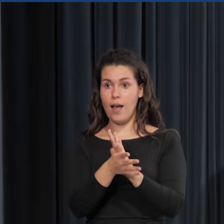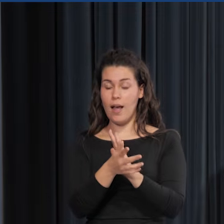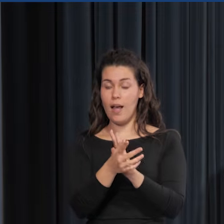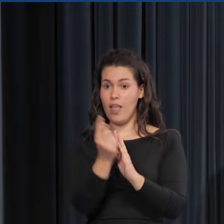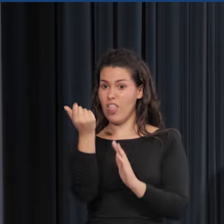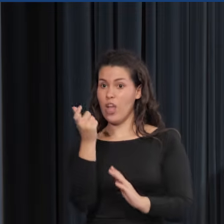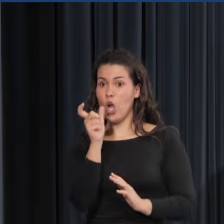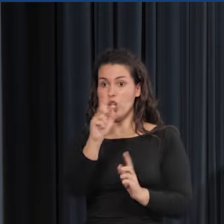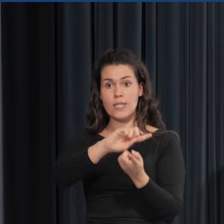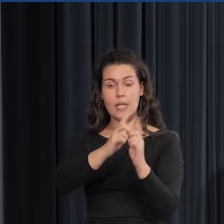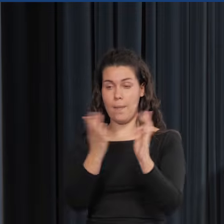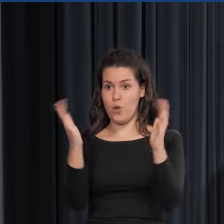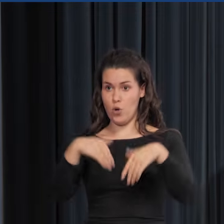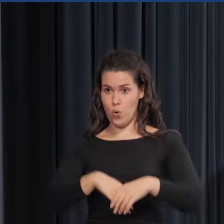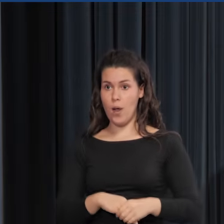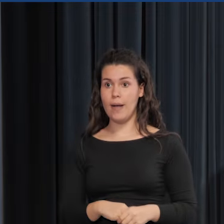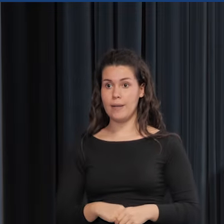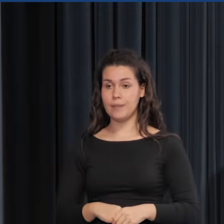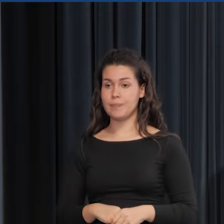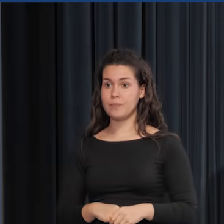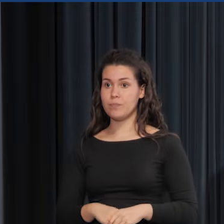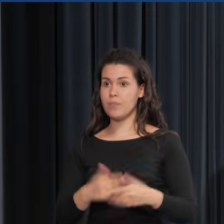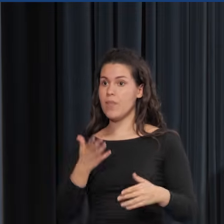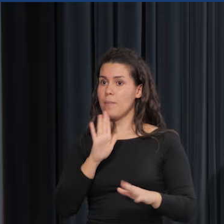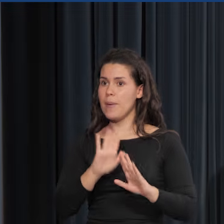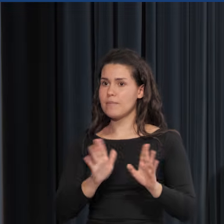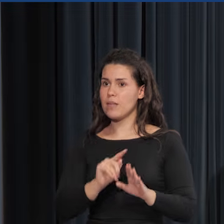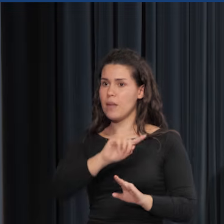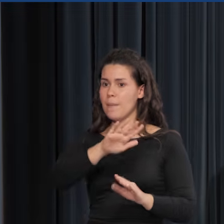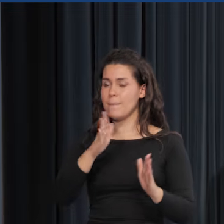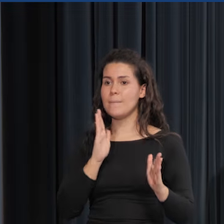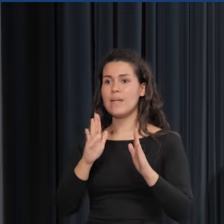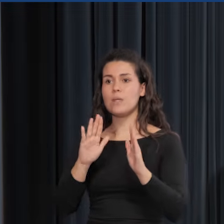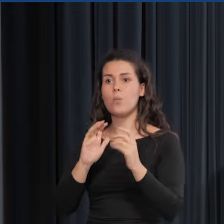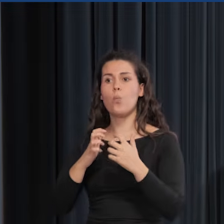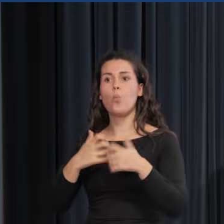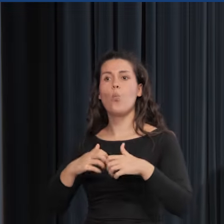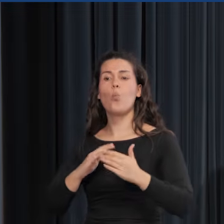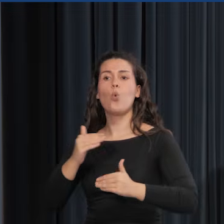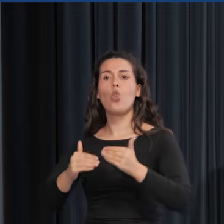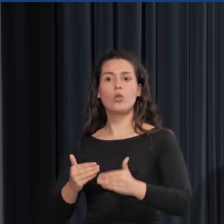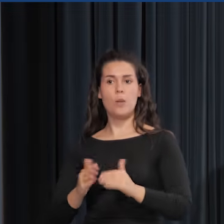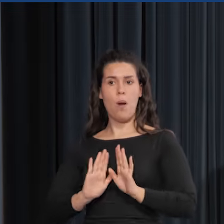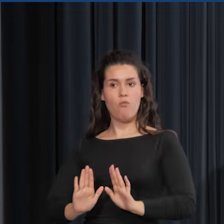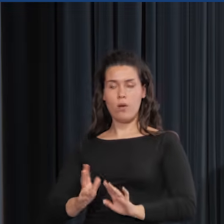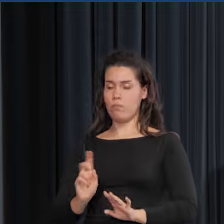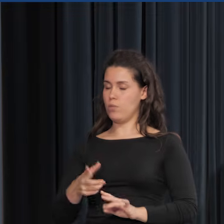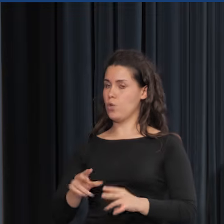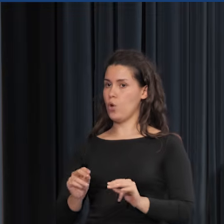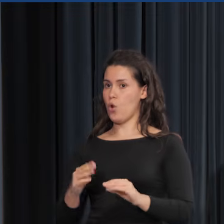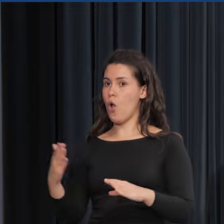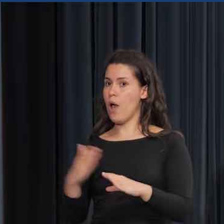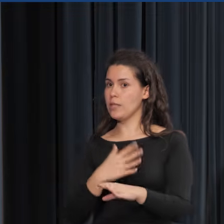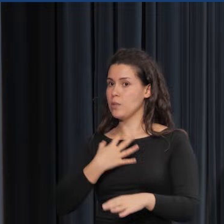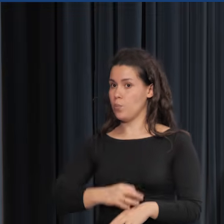esta medida, que aparentemente dice, bueno, pues se queda ahí en la parte productiva, no, pero desde el punto de vista preventivo también es fundamental, porque igual que hemos dicho